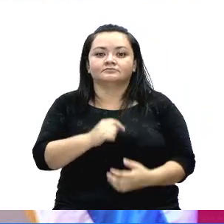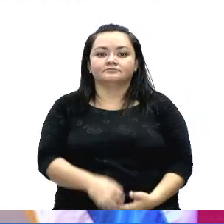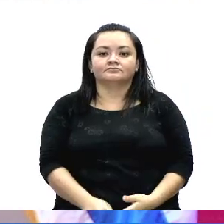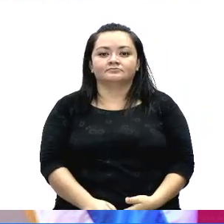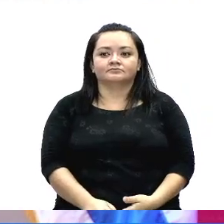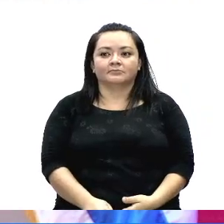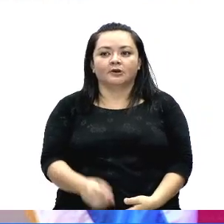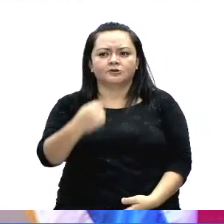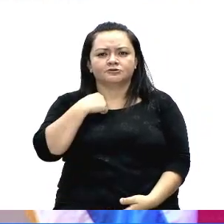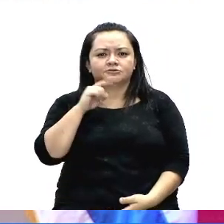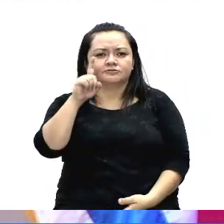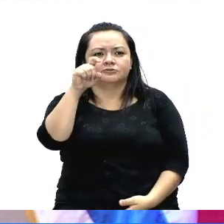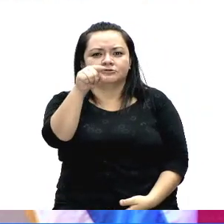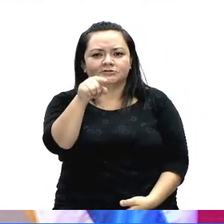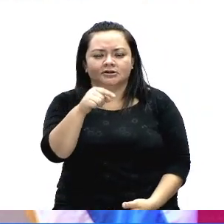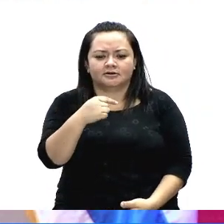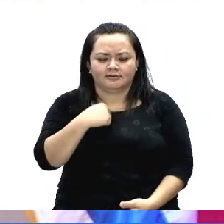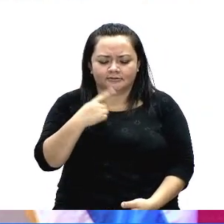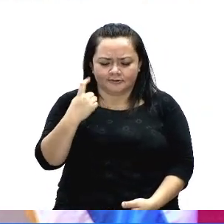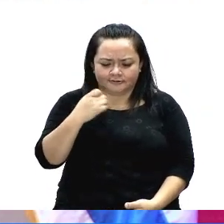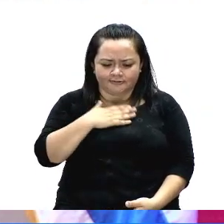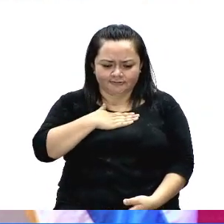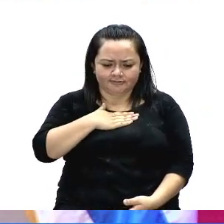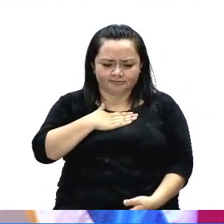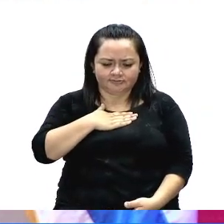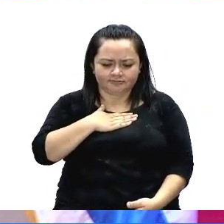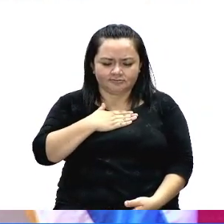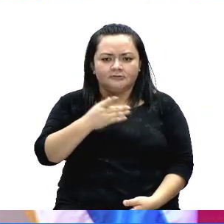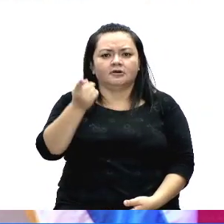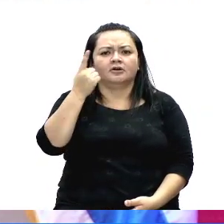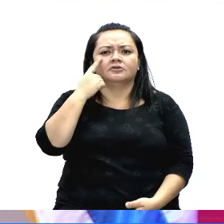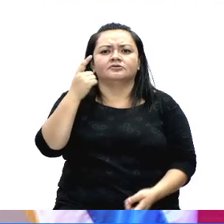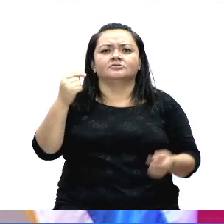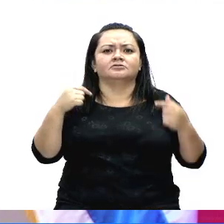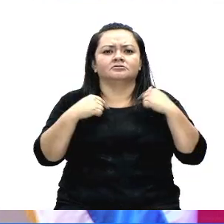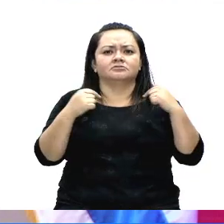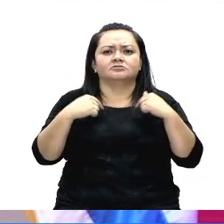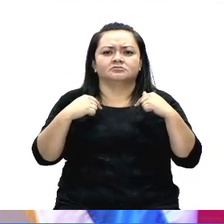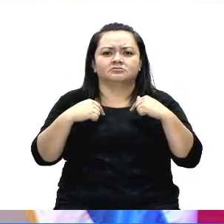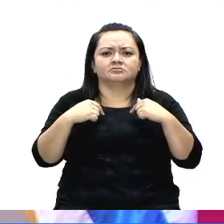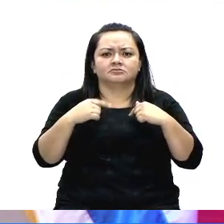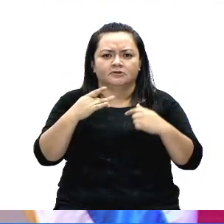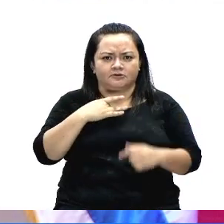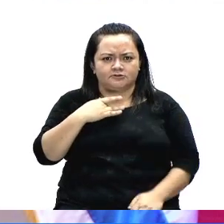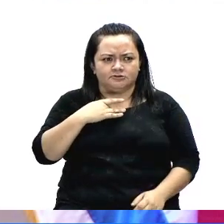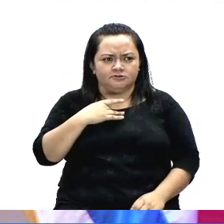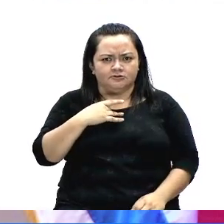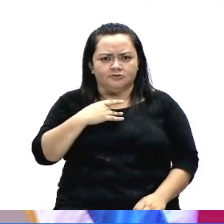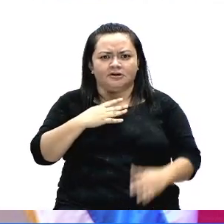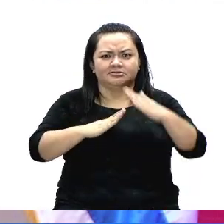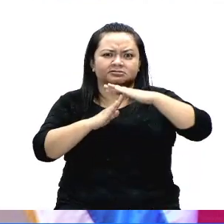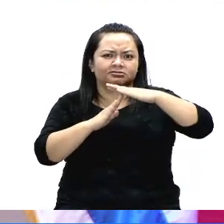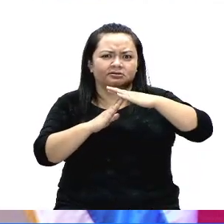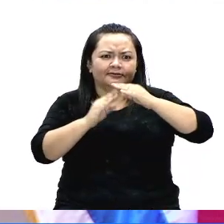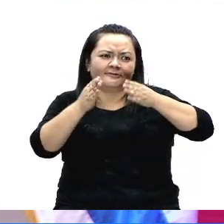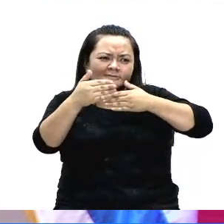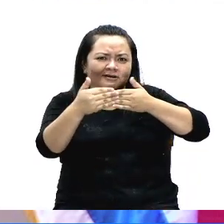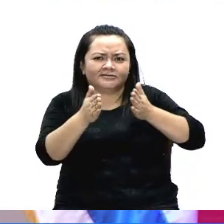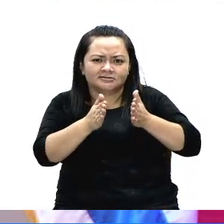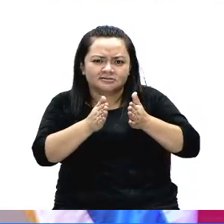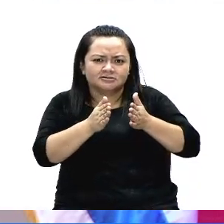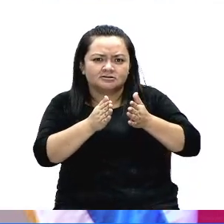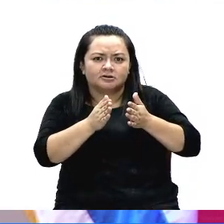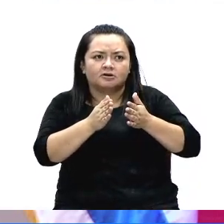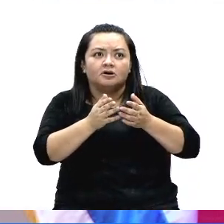yo le pregunto a usted y me pregunto a mi hermano a dónde estoy estoy al límite estoy en un pedacito